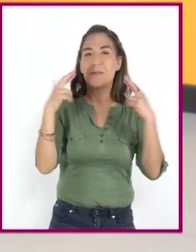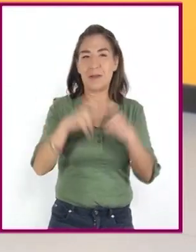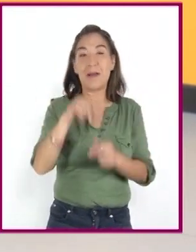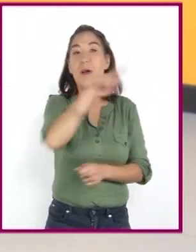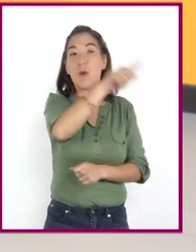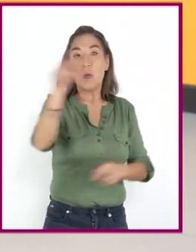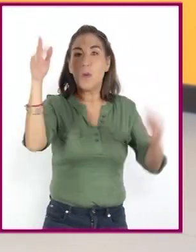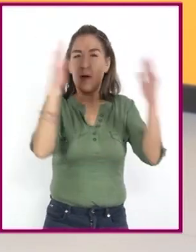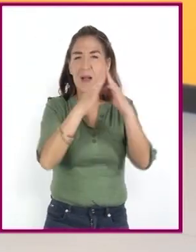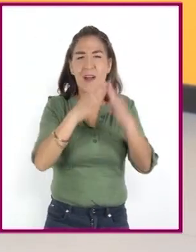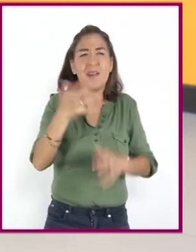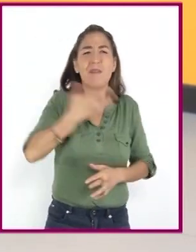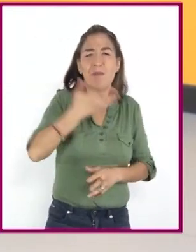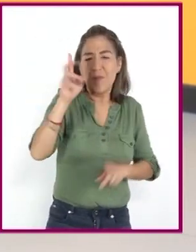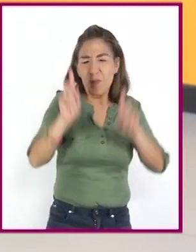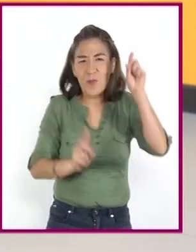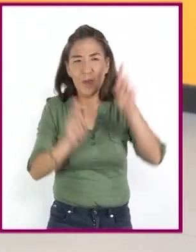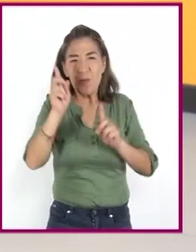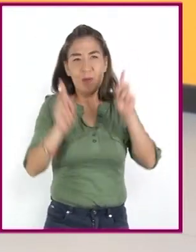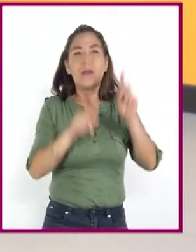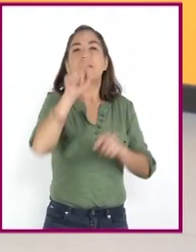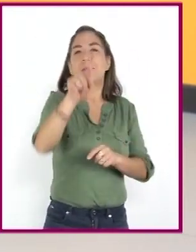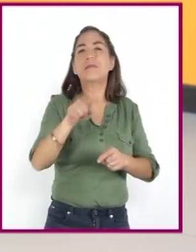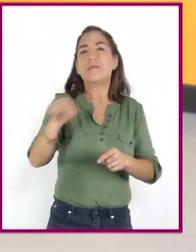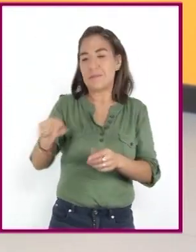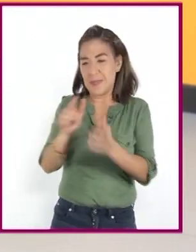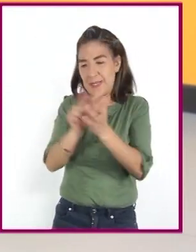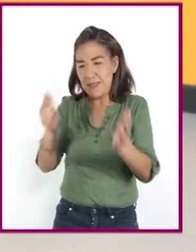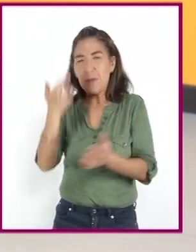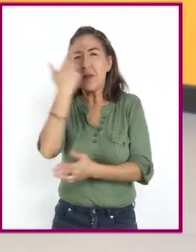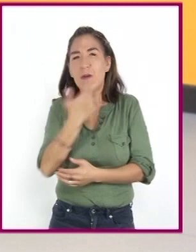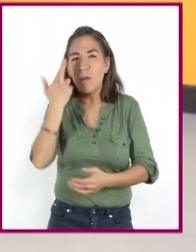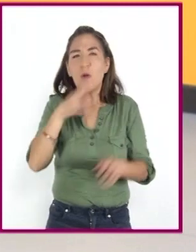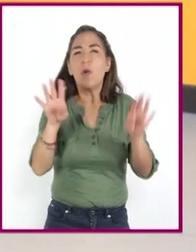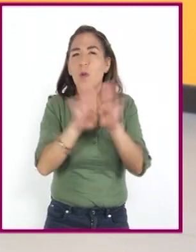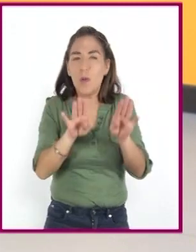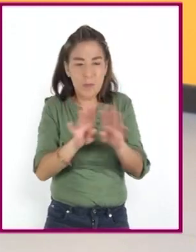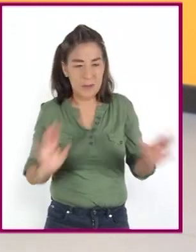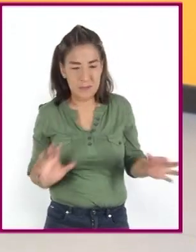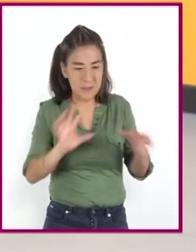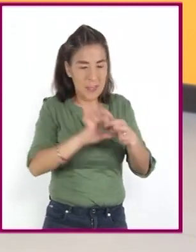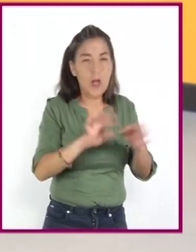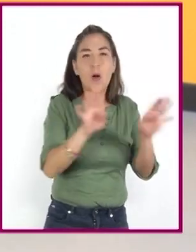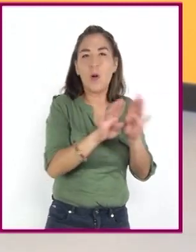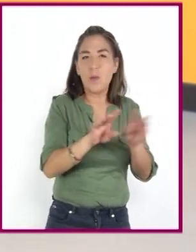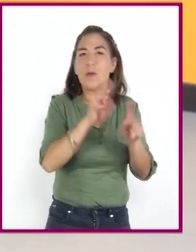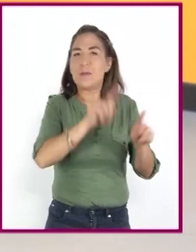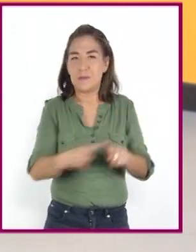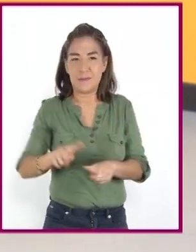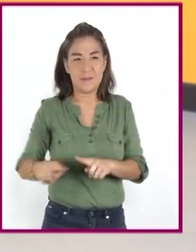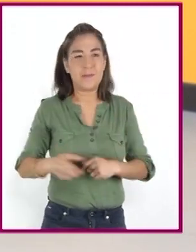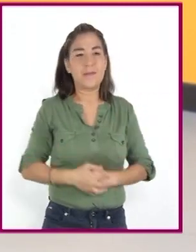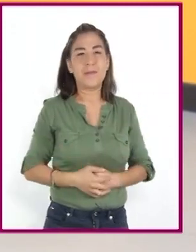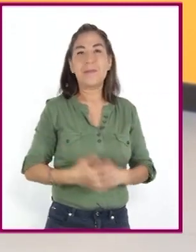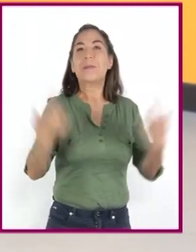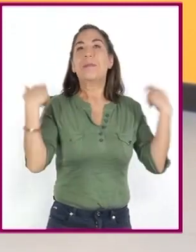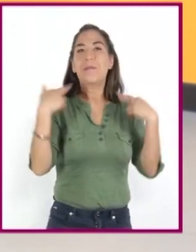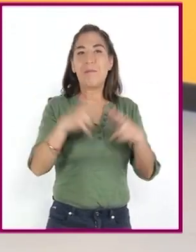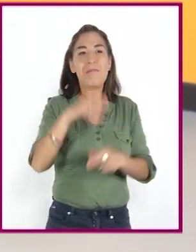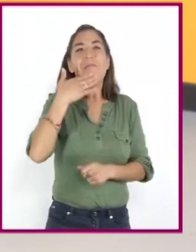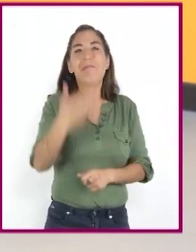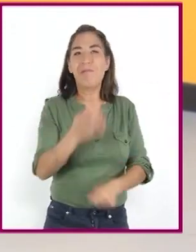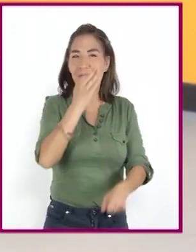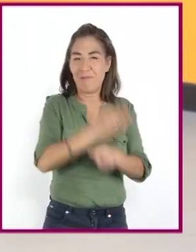casa tuvieron alguna duda, revisen cuál fue y analicen los procedimientos. Maestra, ¡qué bien!